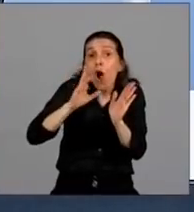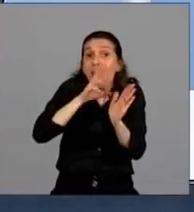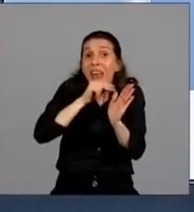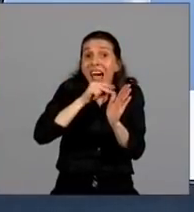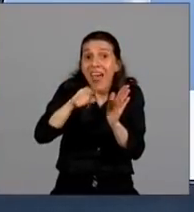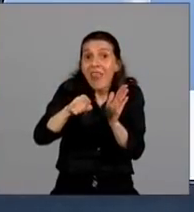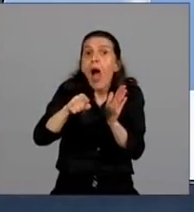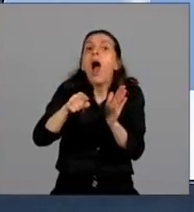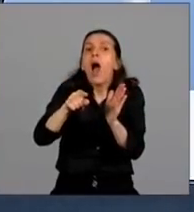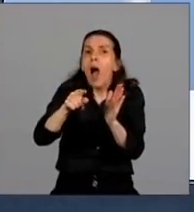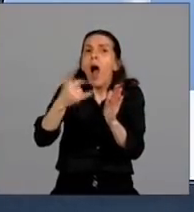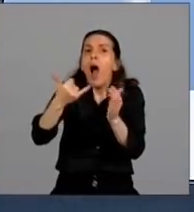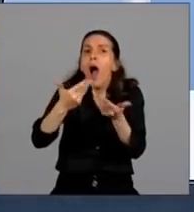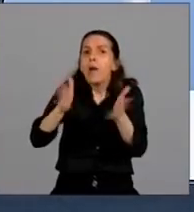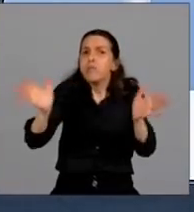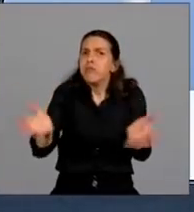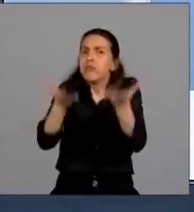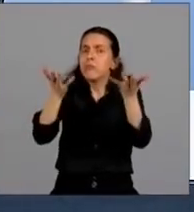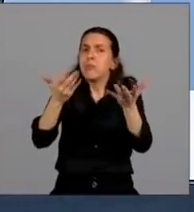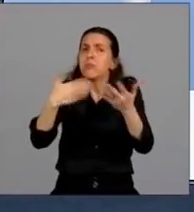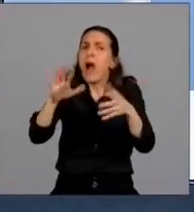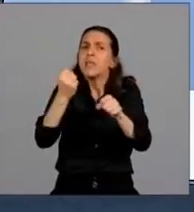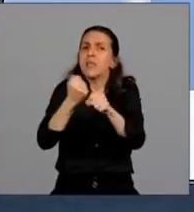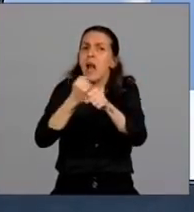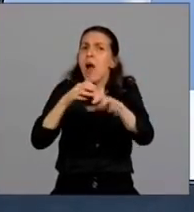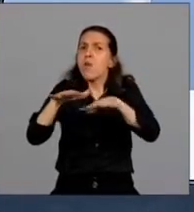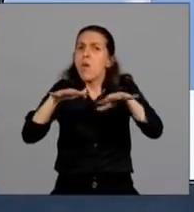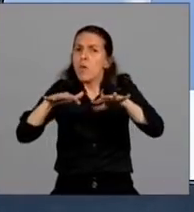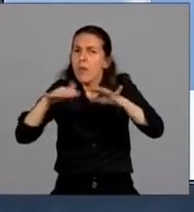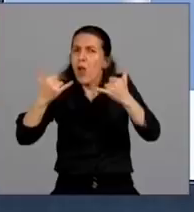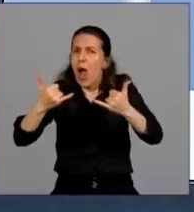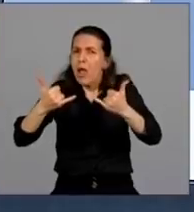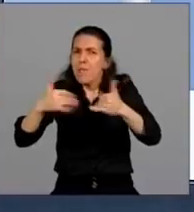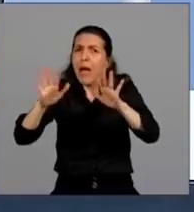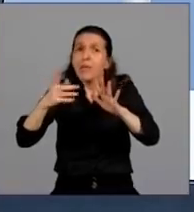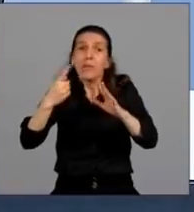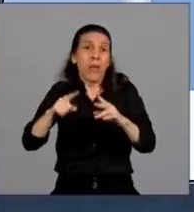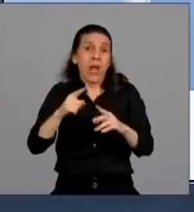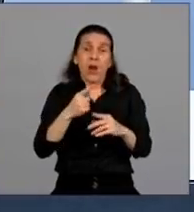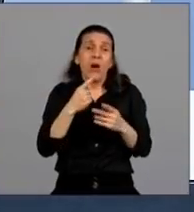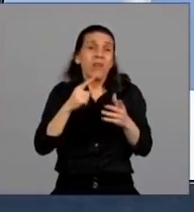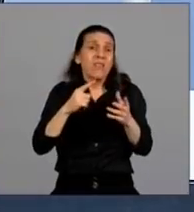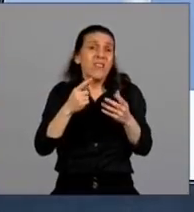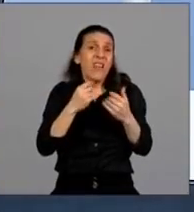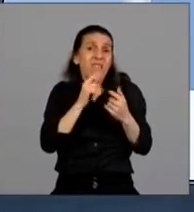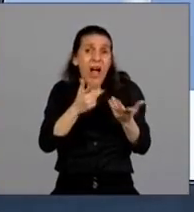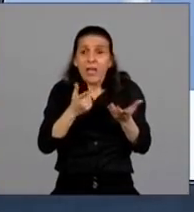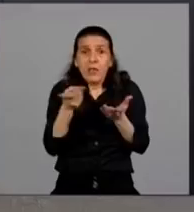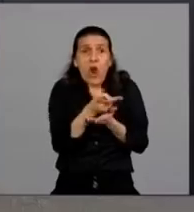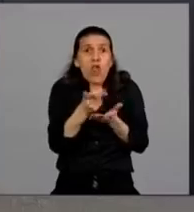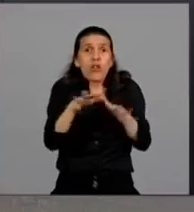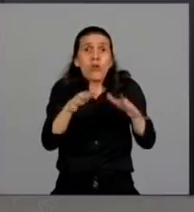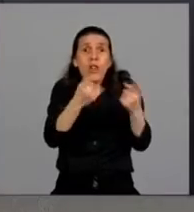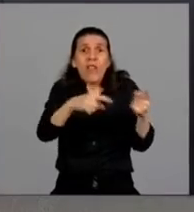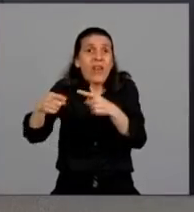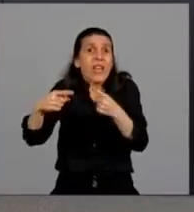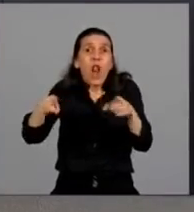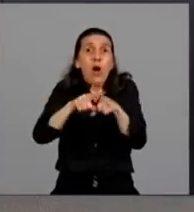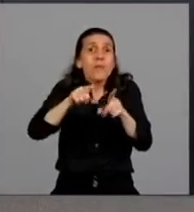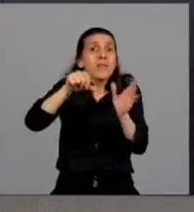se han abierto las actividades. Es un criterio sencillo, pero que tiene realidades distintas. Es imposible generalizar, como pasa a nivel